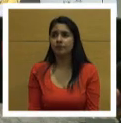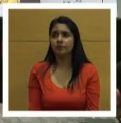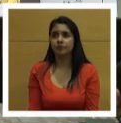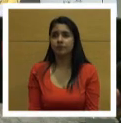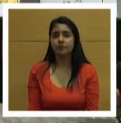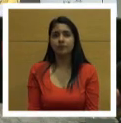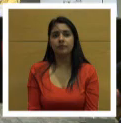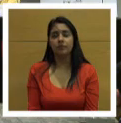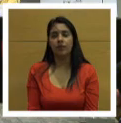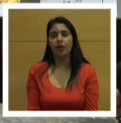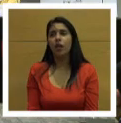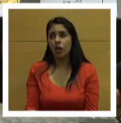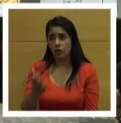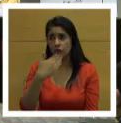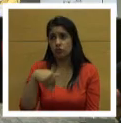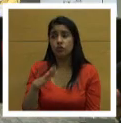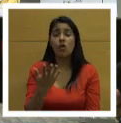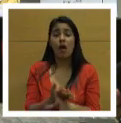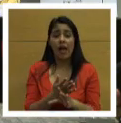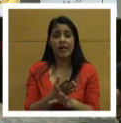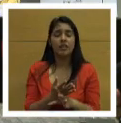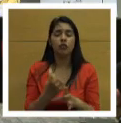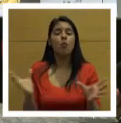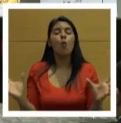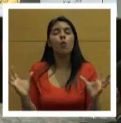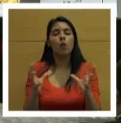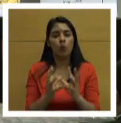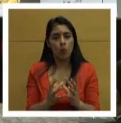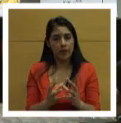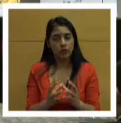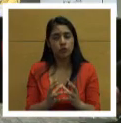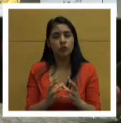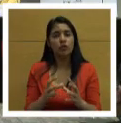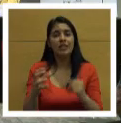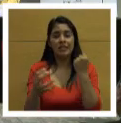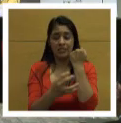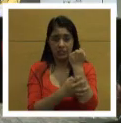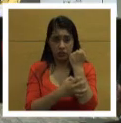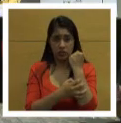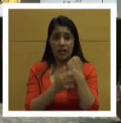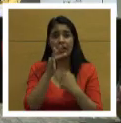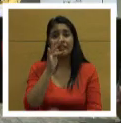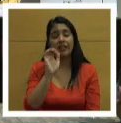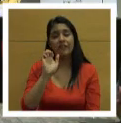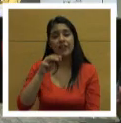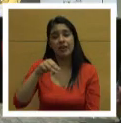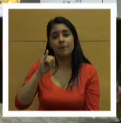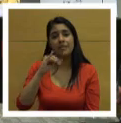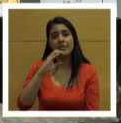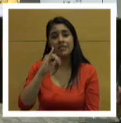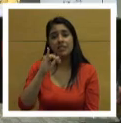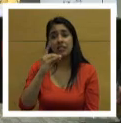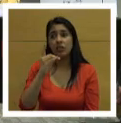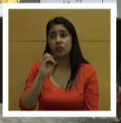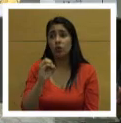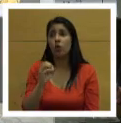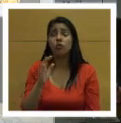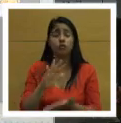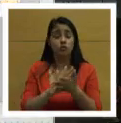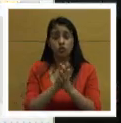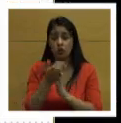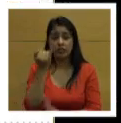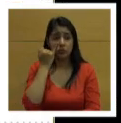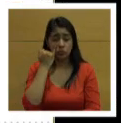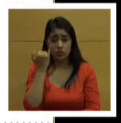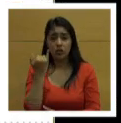Como se hablaba, tenemos una mesa regional de femicidio que participan todas las instituciones presentes. Los objetivos,